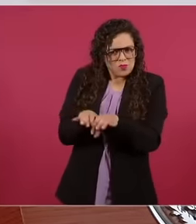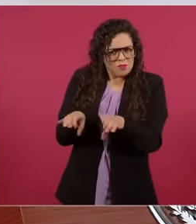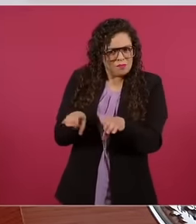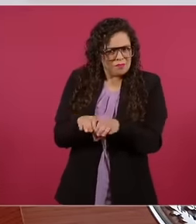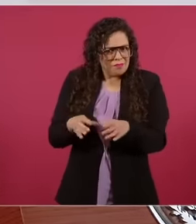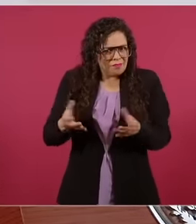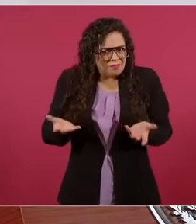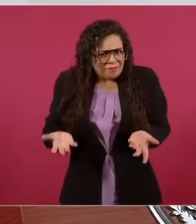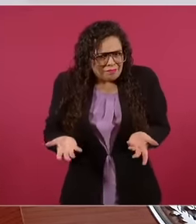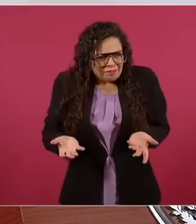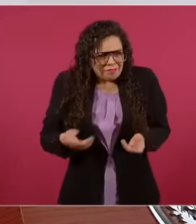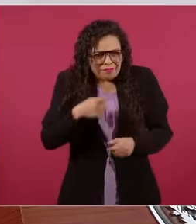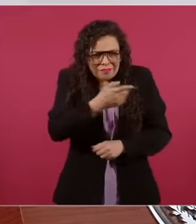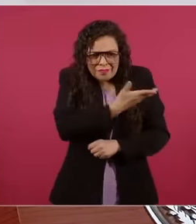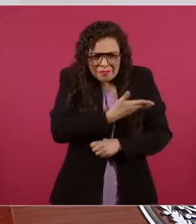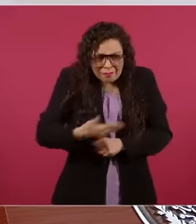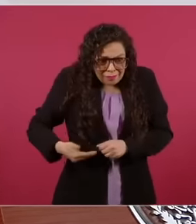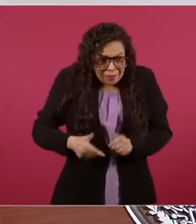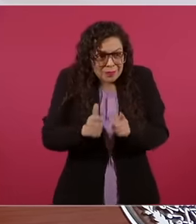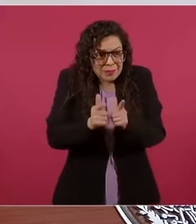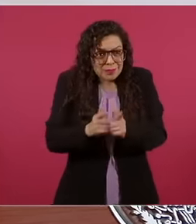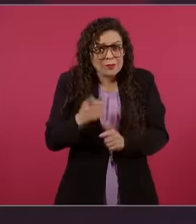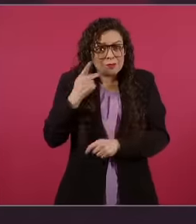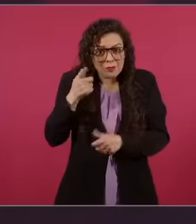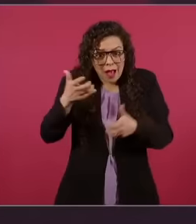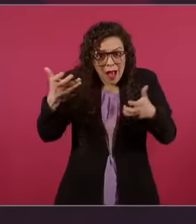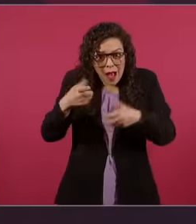qué diría si